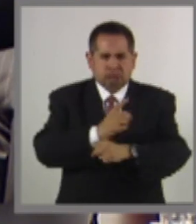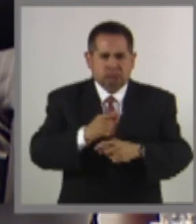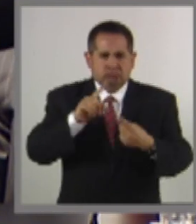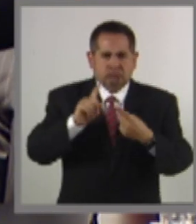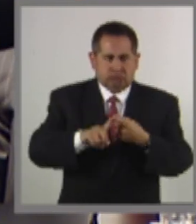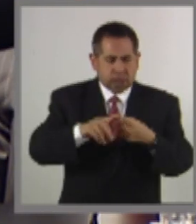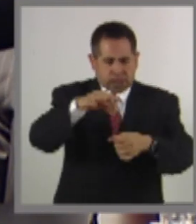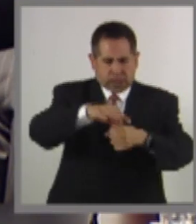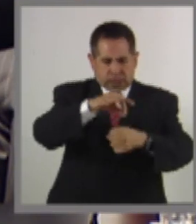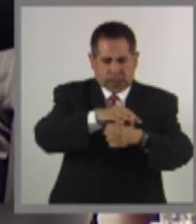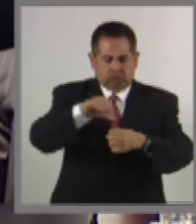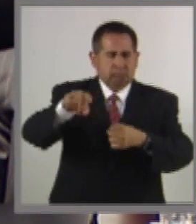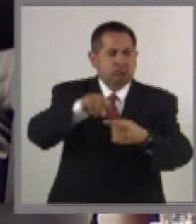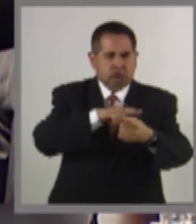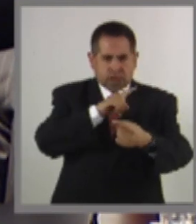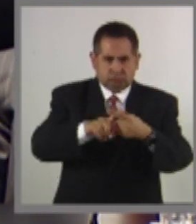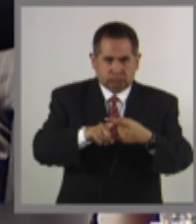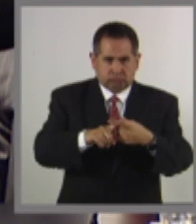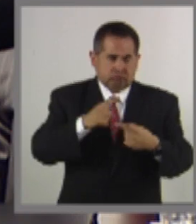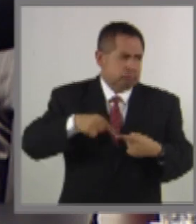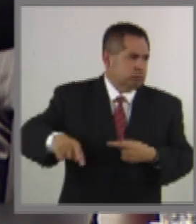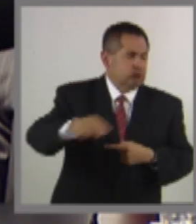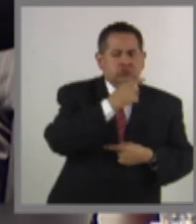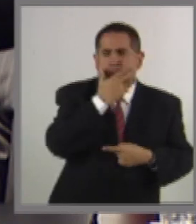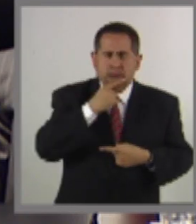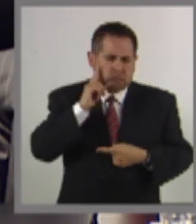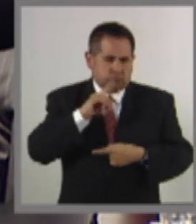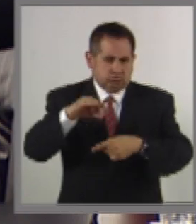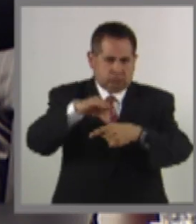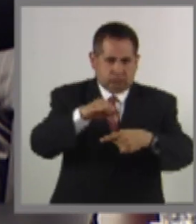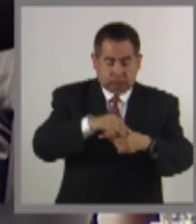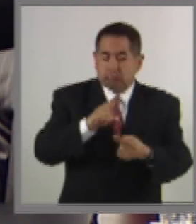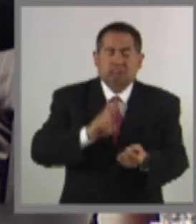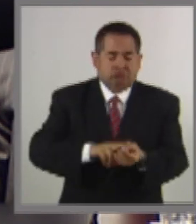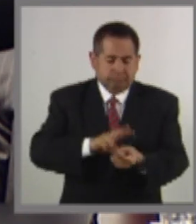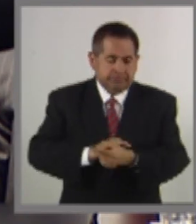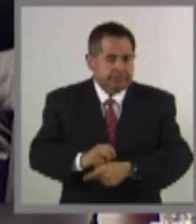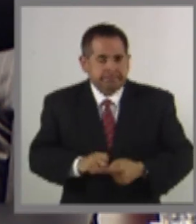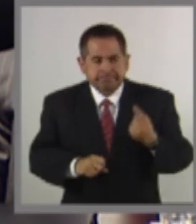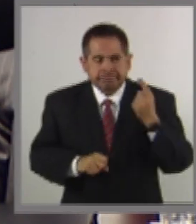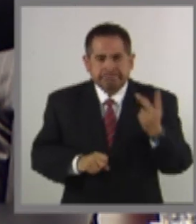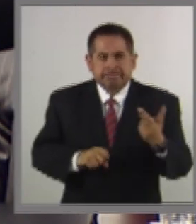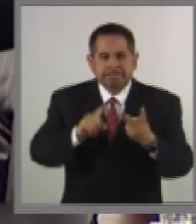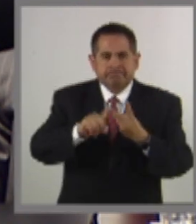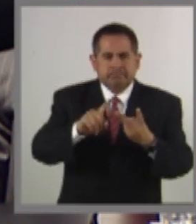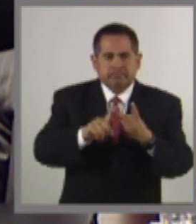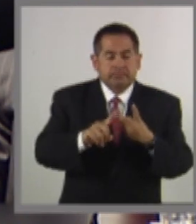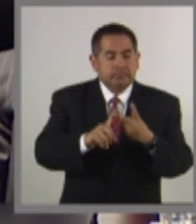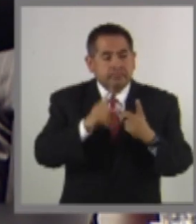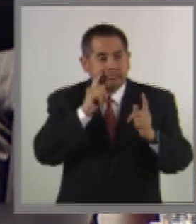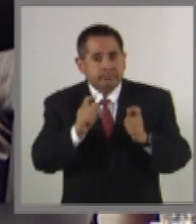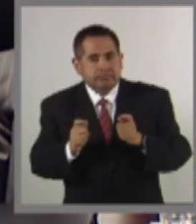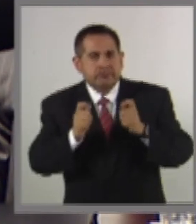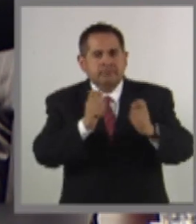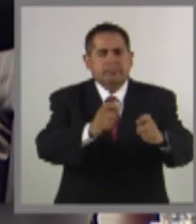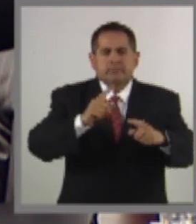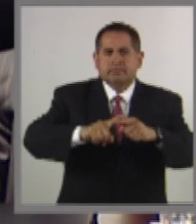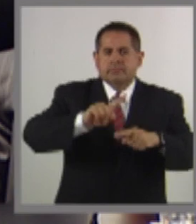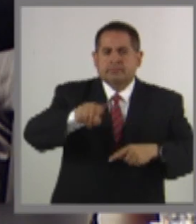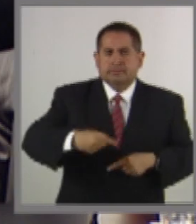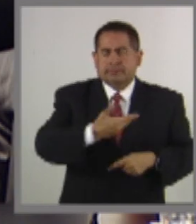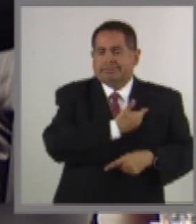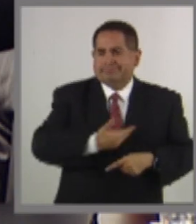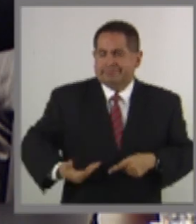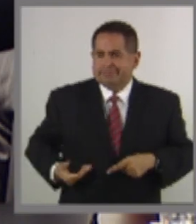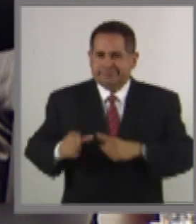nuestro voto, y el de nuestras compañeras y compañeros, vale. El segundo es cuando se nombran quién va a presidir una